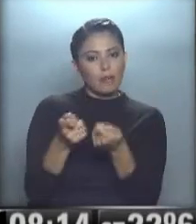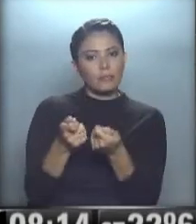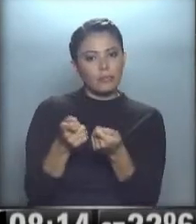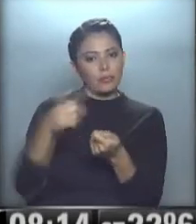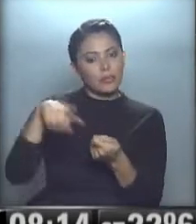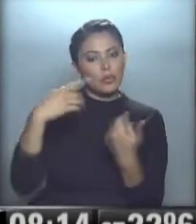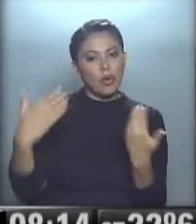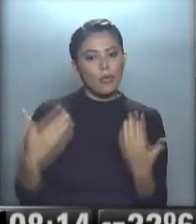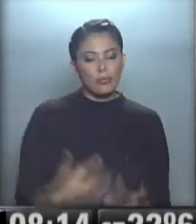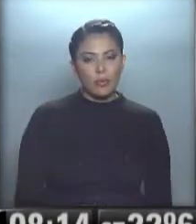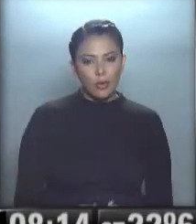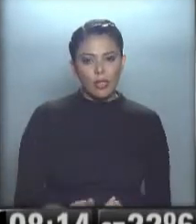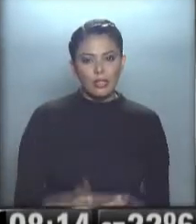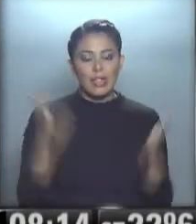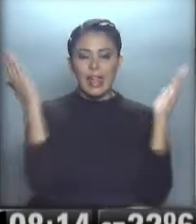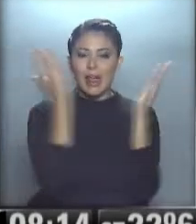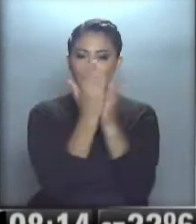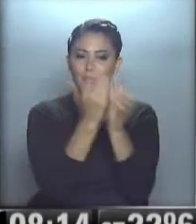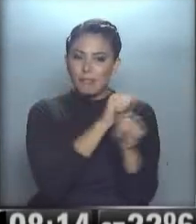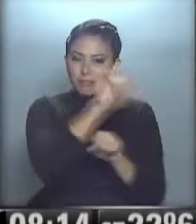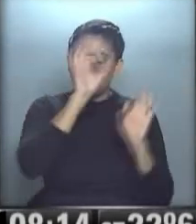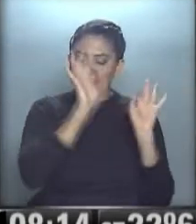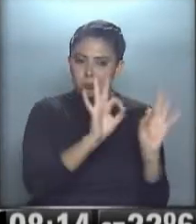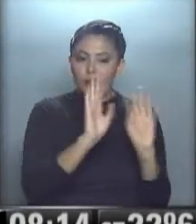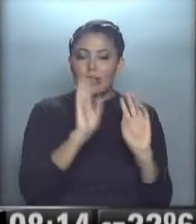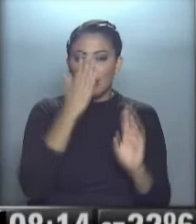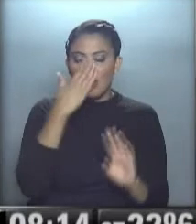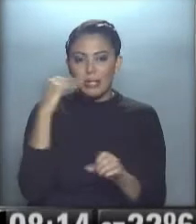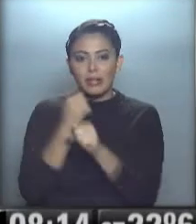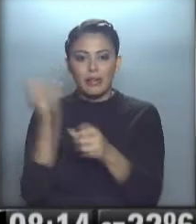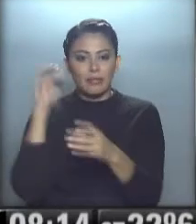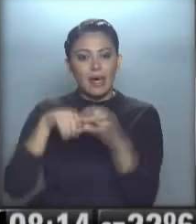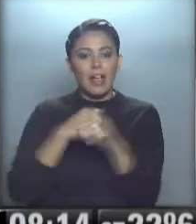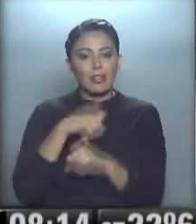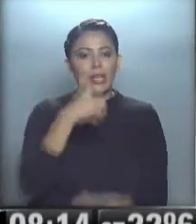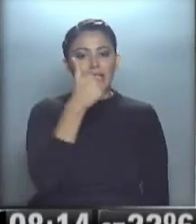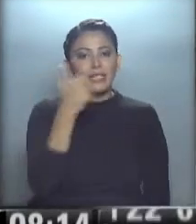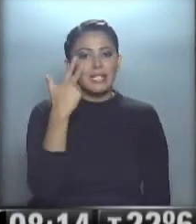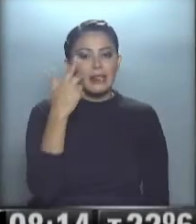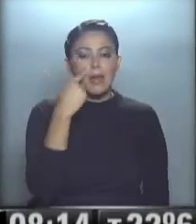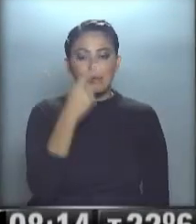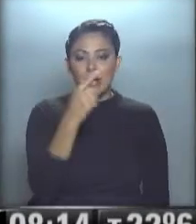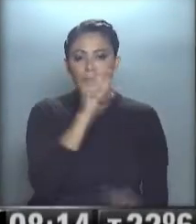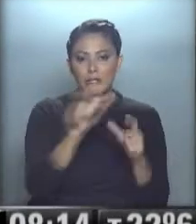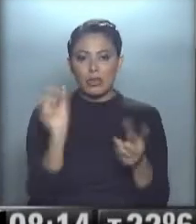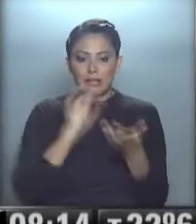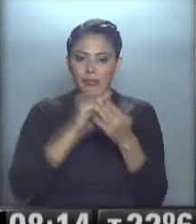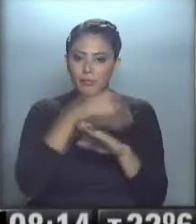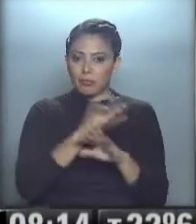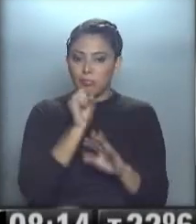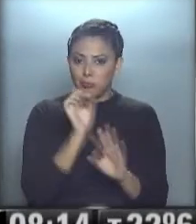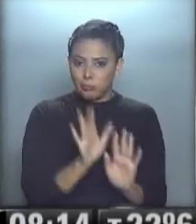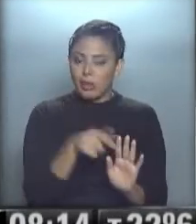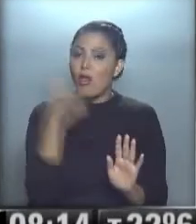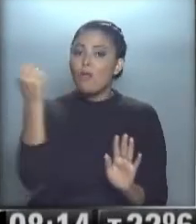de terminalidad educativa e inserción laboral, ya llevan 63.000 inscriptos. Eso es muy importante porque